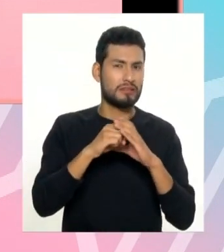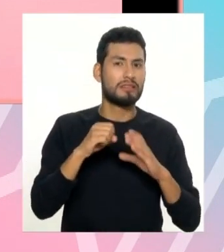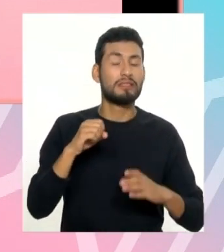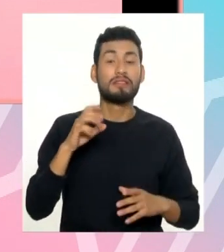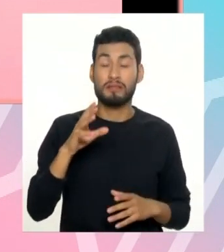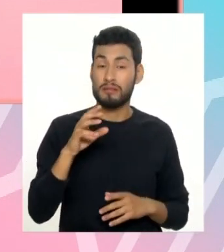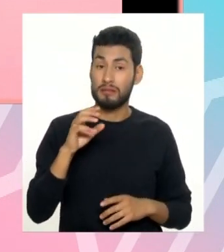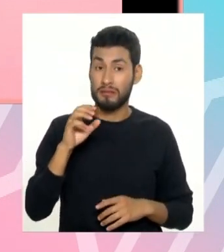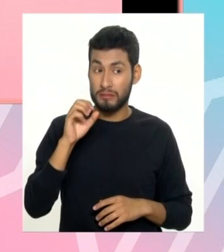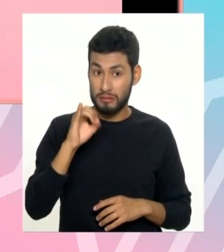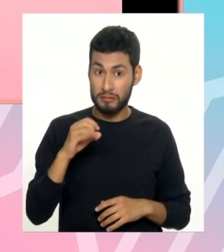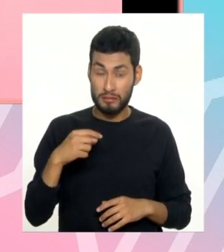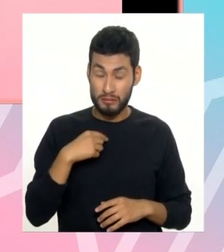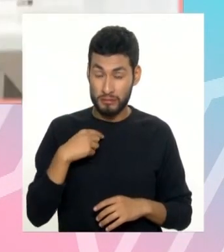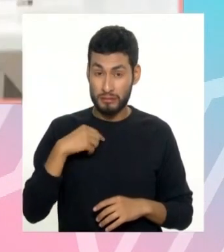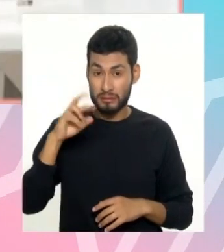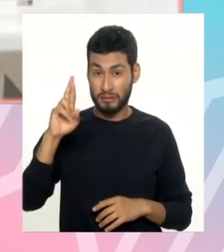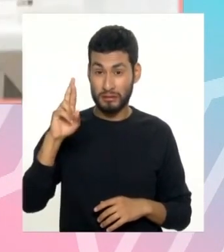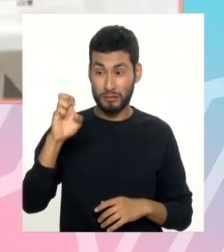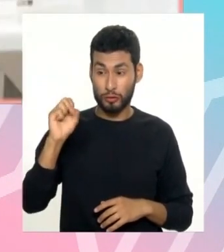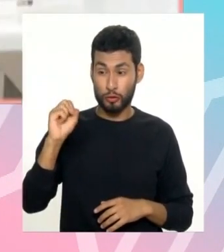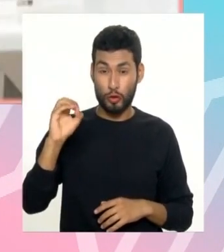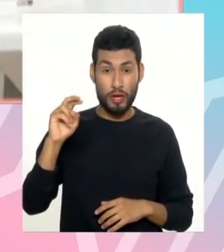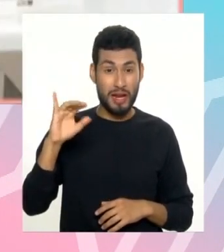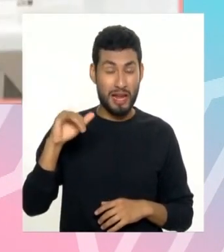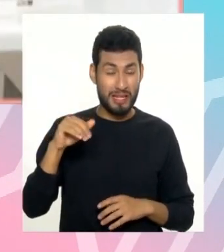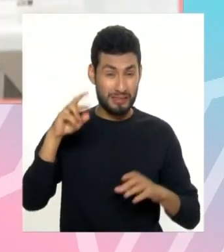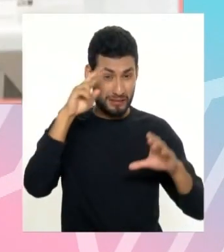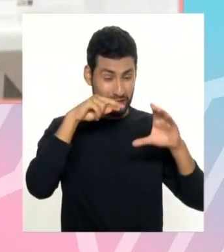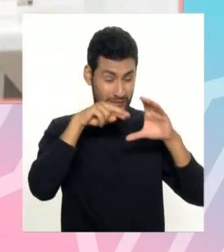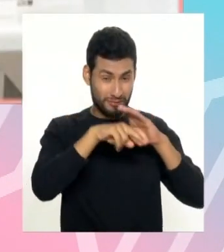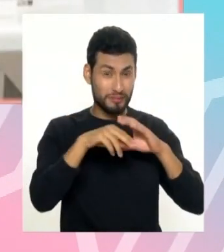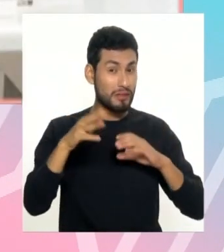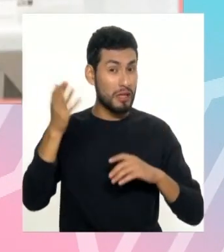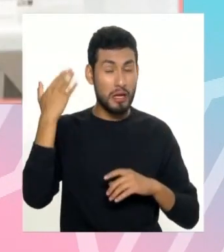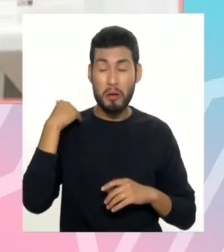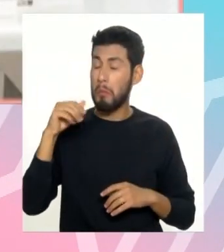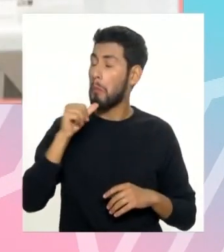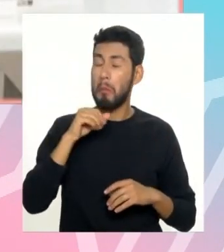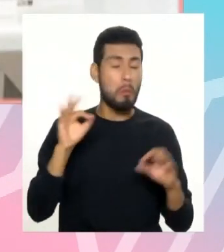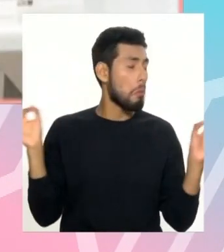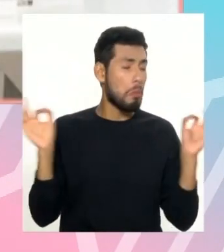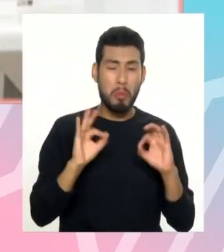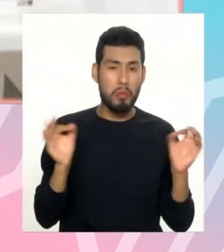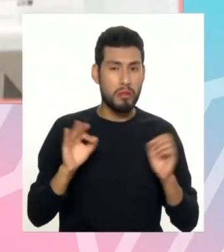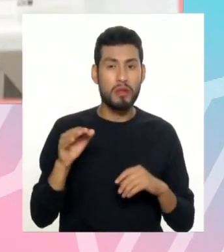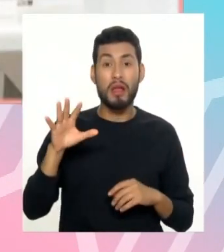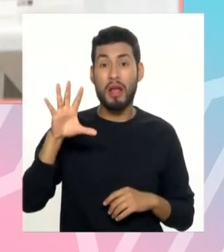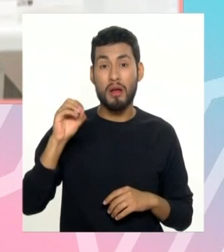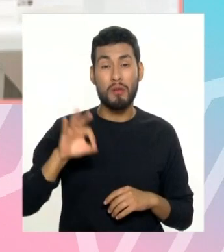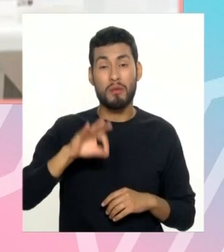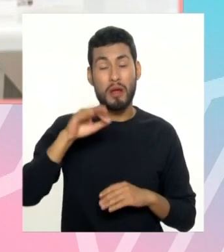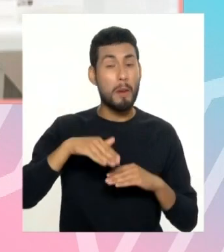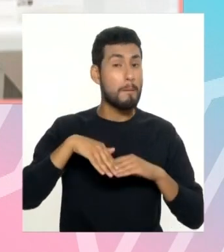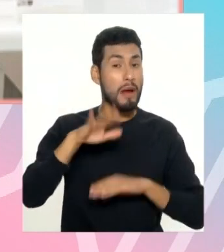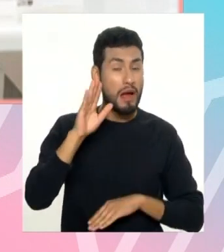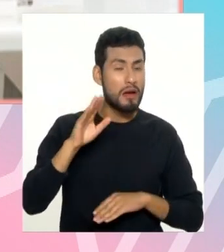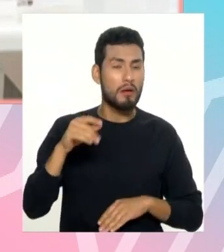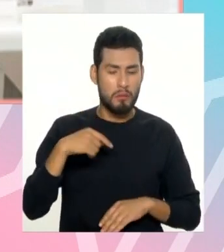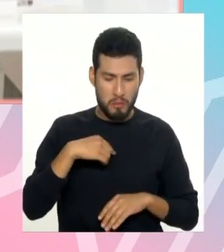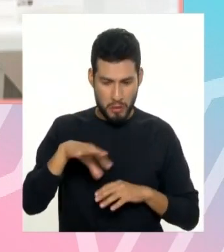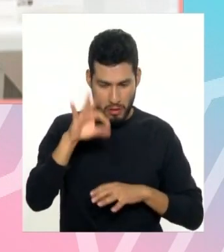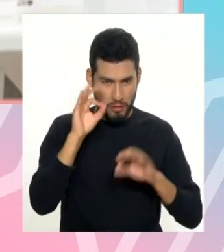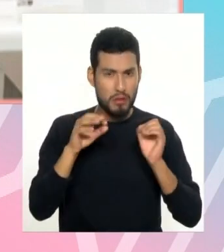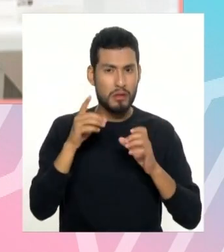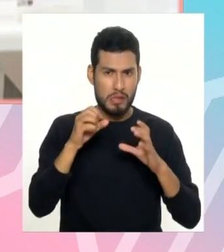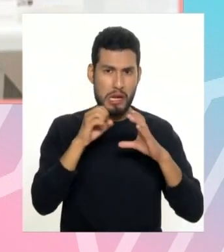si yo tomo resonancia a 100 personas que nunca han tenido dolor, en más del 50% voy a encontrar algún